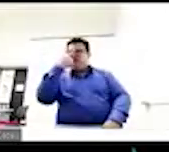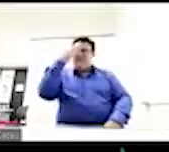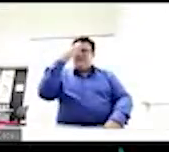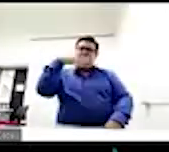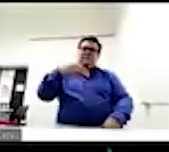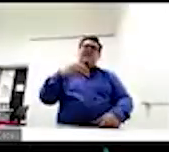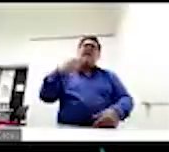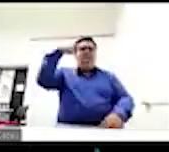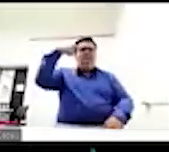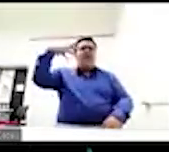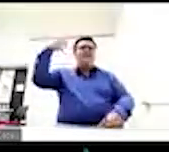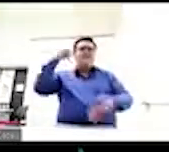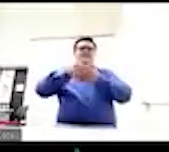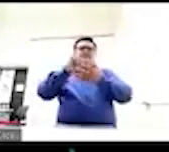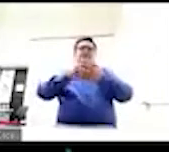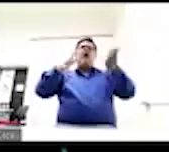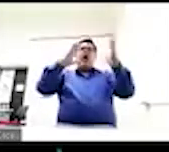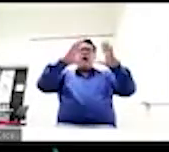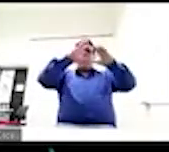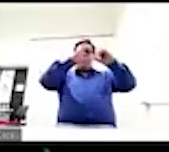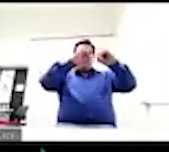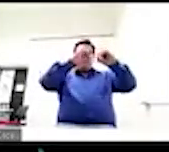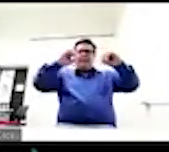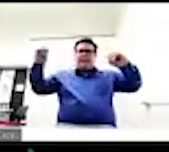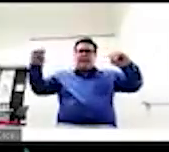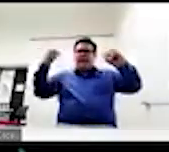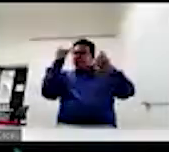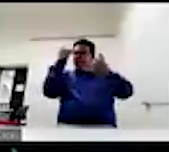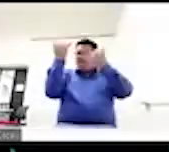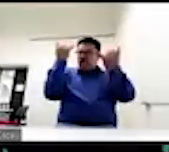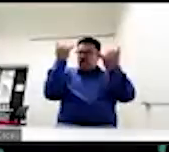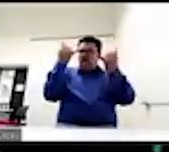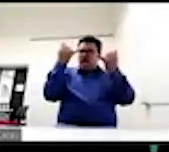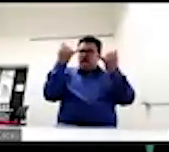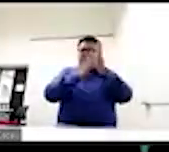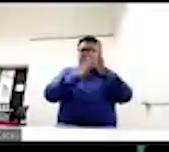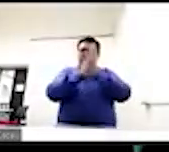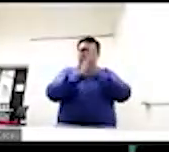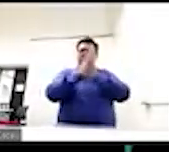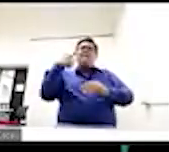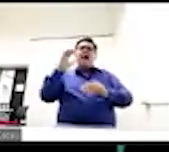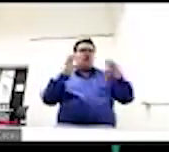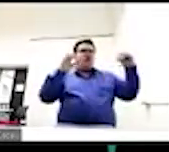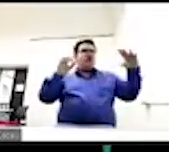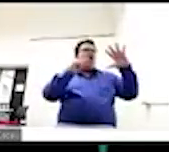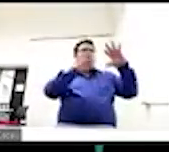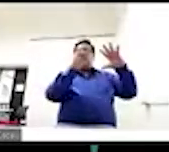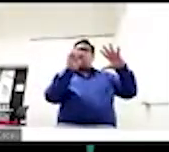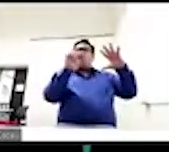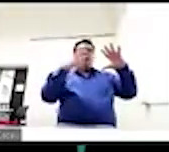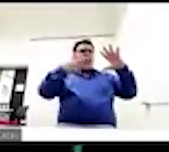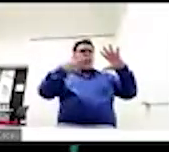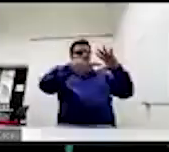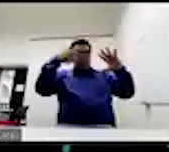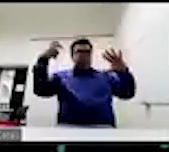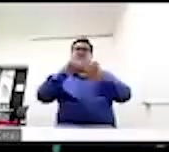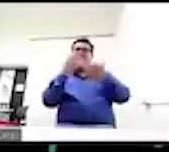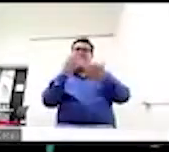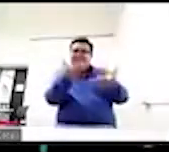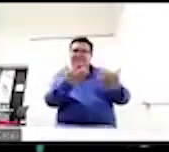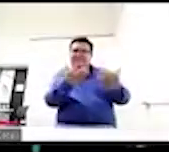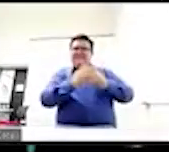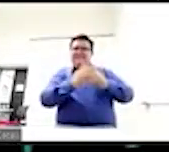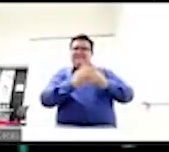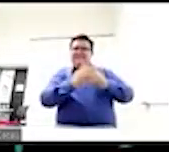creación de los astros, y celoso, que teme que le quiten a su esposa, que es lo que está sucediendo en este mito. Y he podido ser la